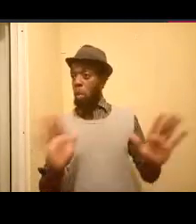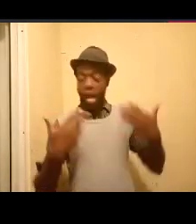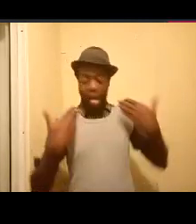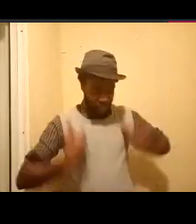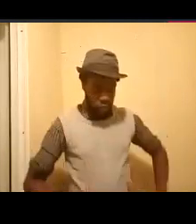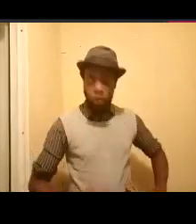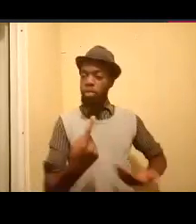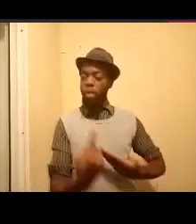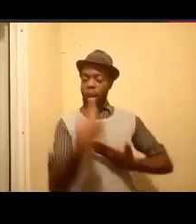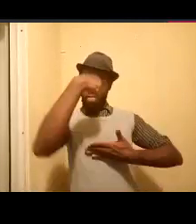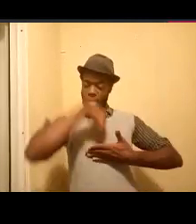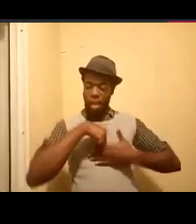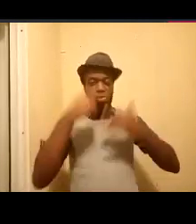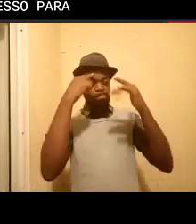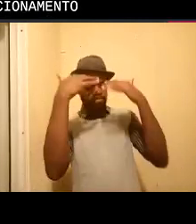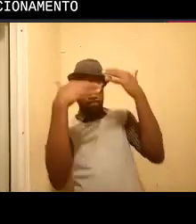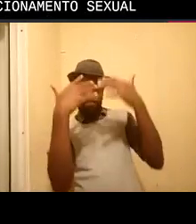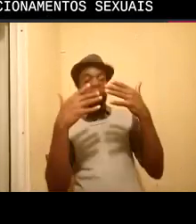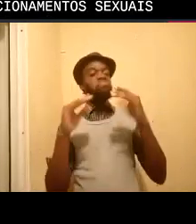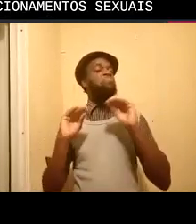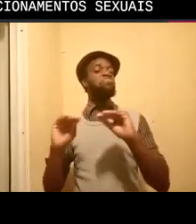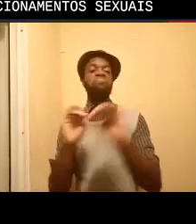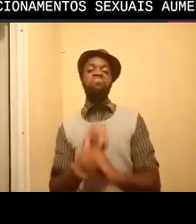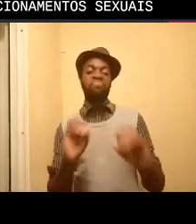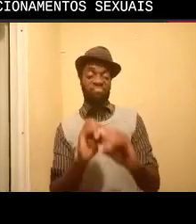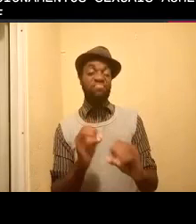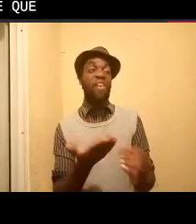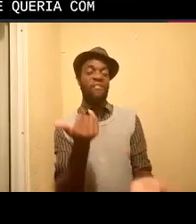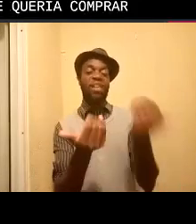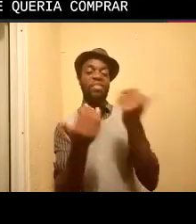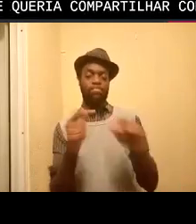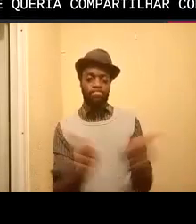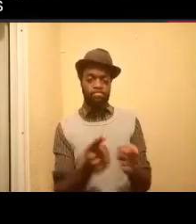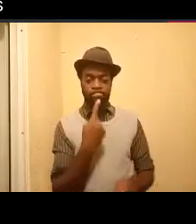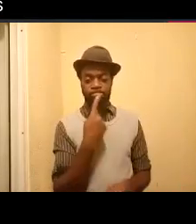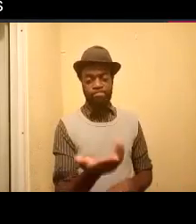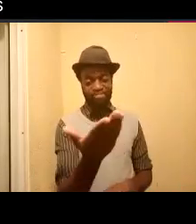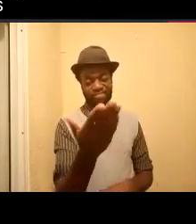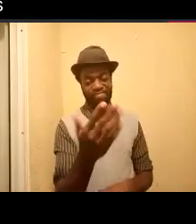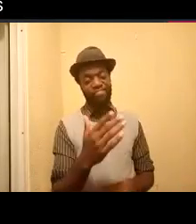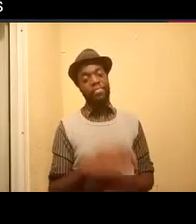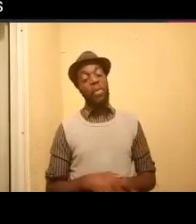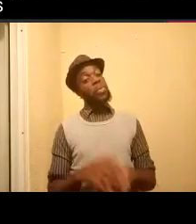coitales. Solamente eso sería. Muchas gracias. Gracias, Dani. Excelente análisis.